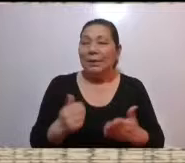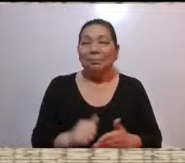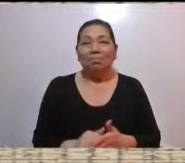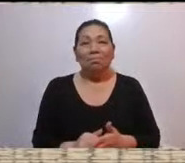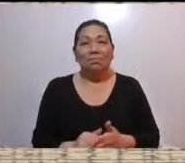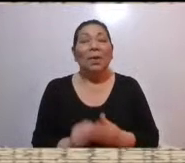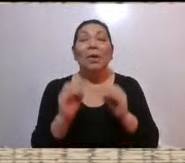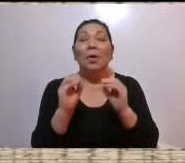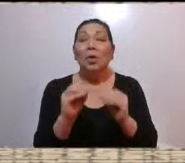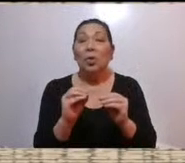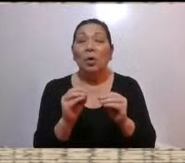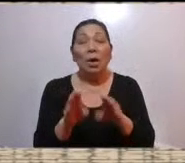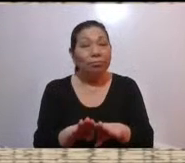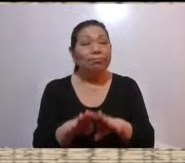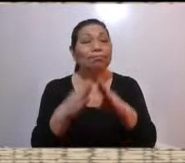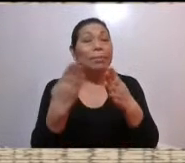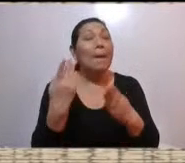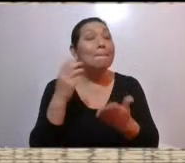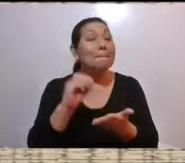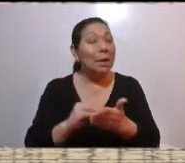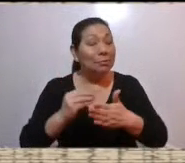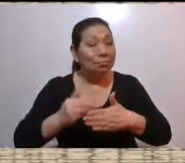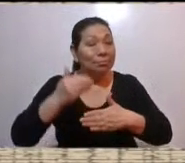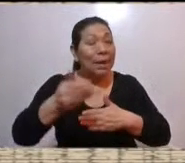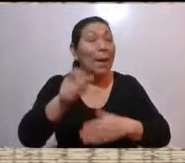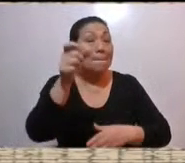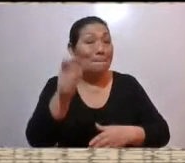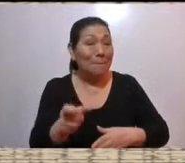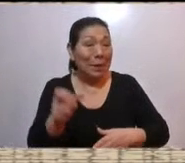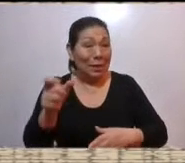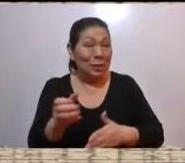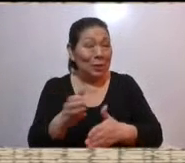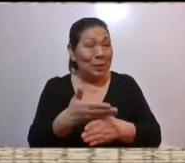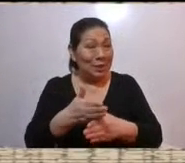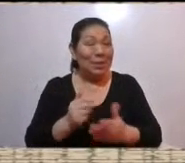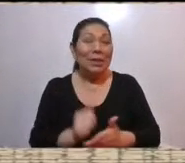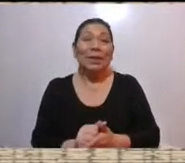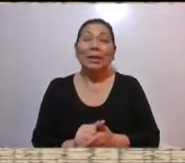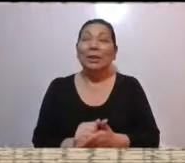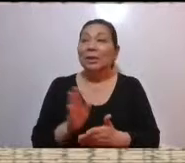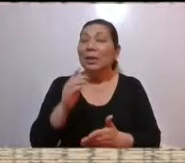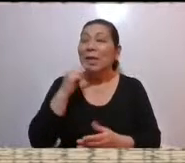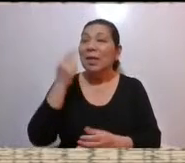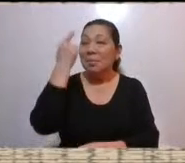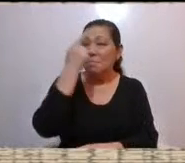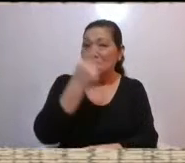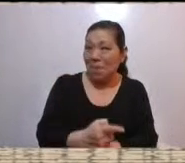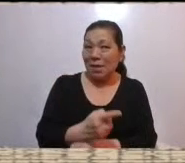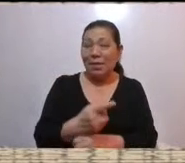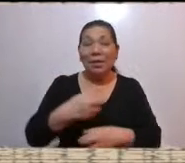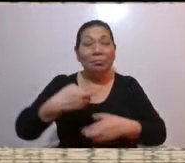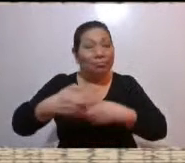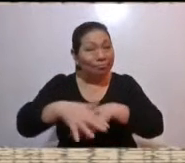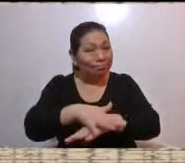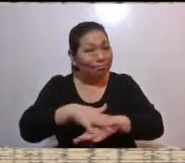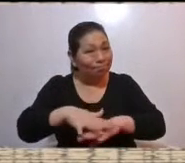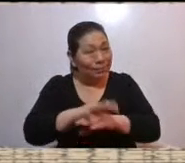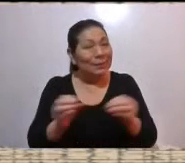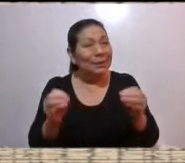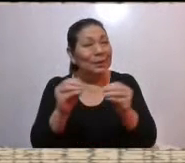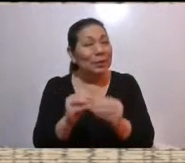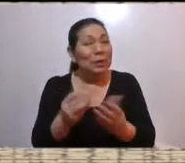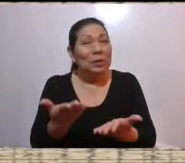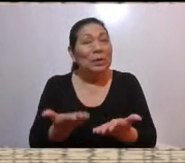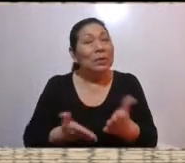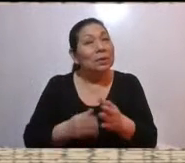causa, digamos, estableciendo una cobertura para más allá de las personas que fueron partes demandantes del proceso.